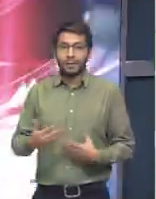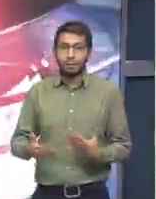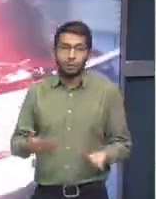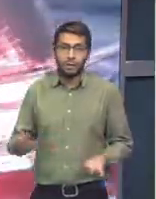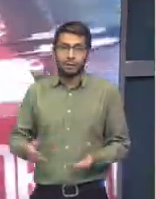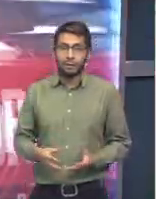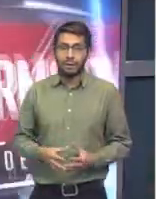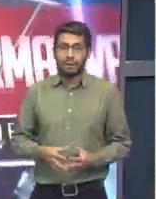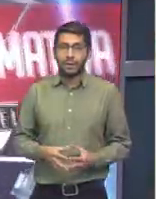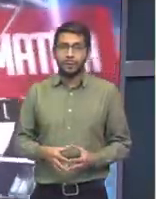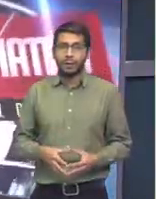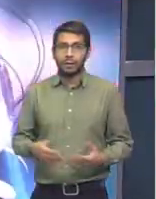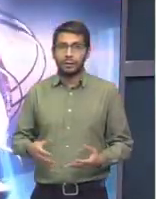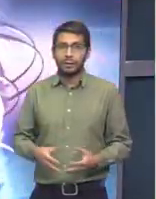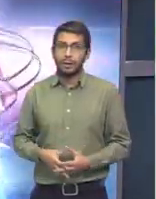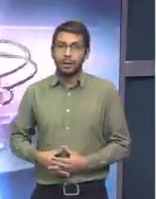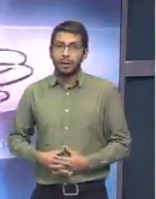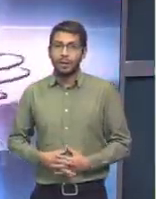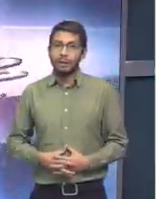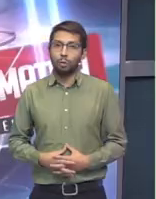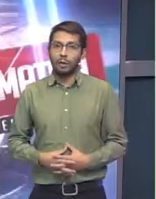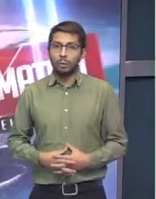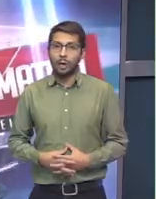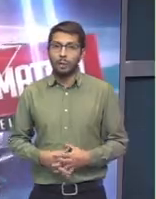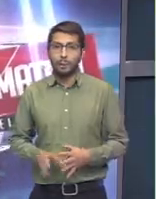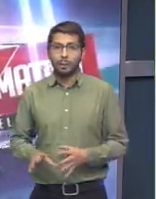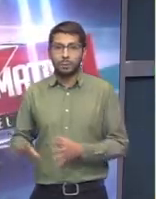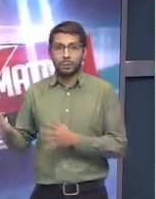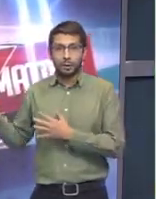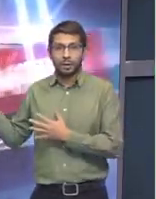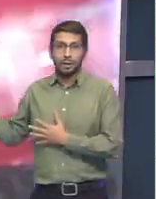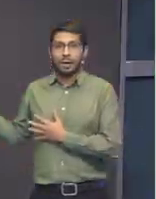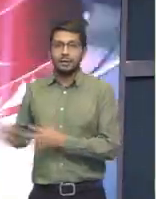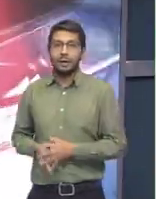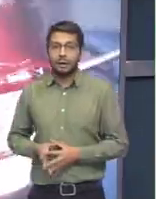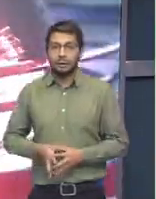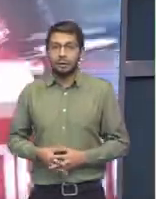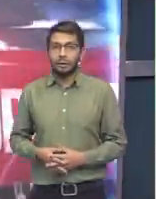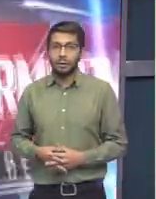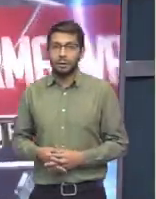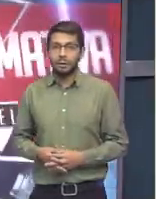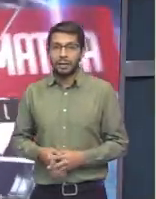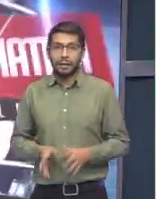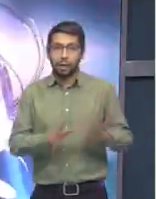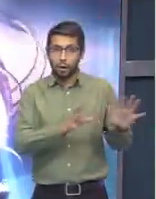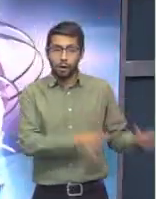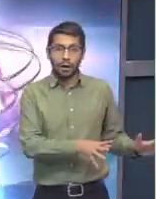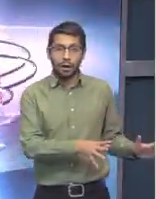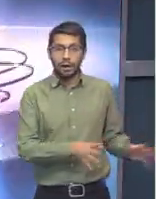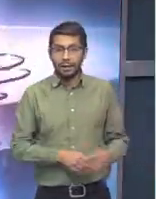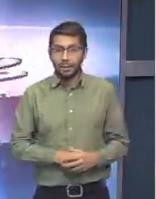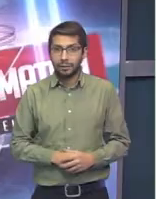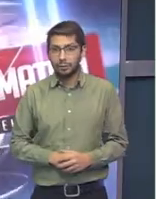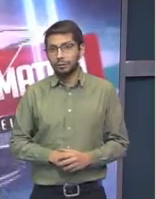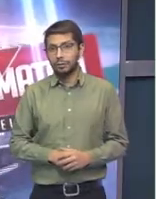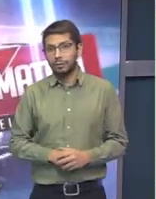esto obviamente se tiene que trabajar, pero alguien que reciba el turno del AutoVac va a poder optar por ir allí al Estadio del Bicentenario o a el